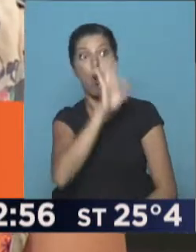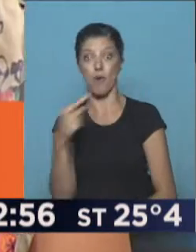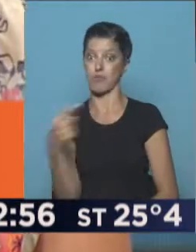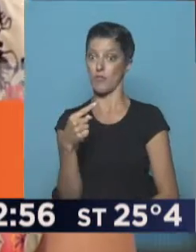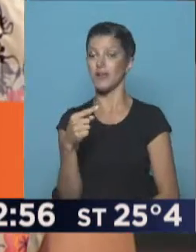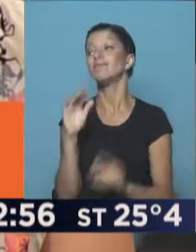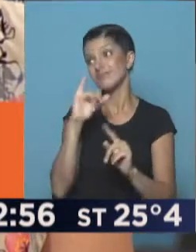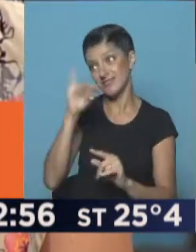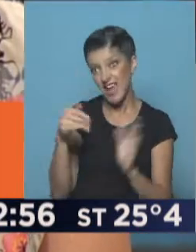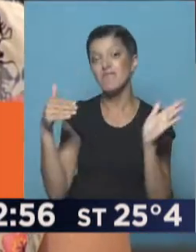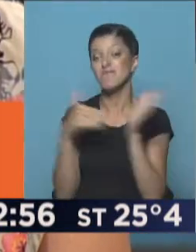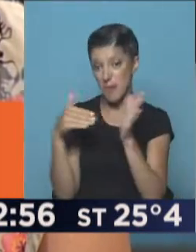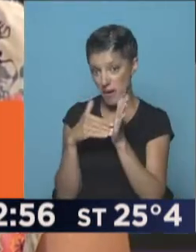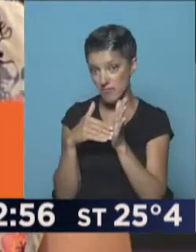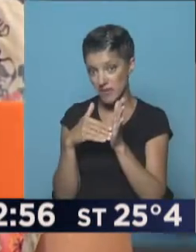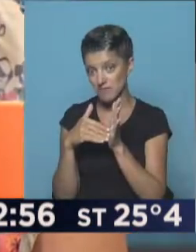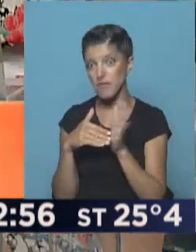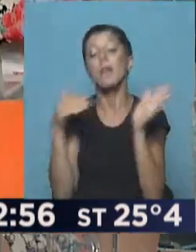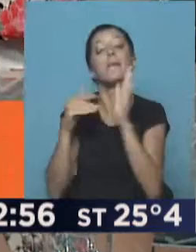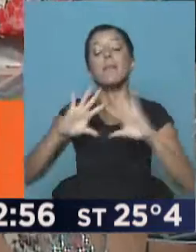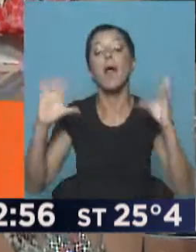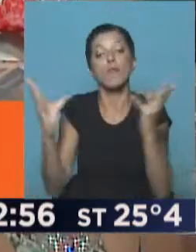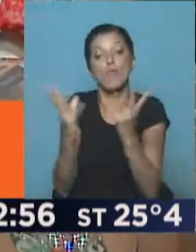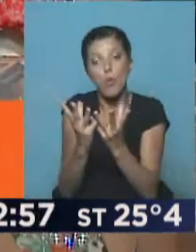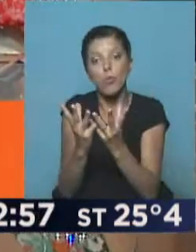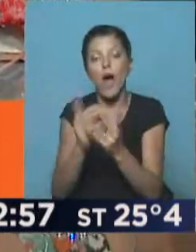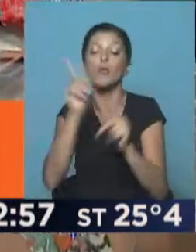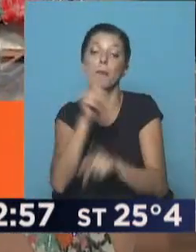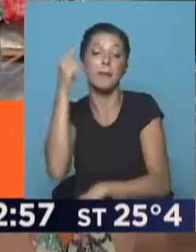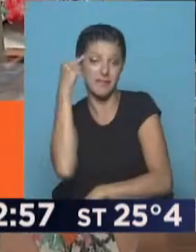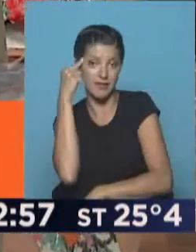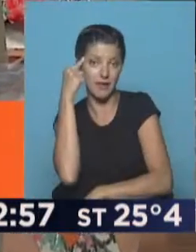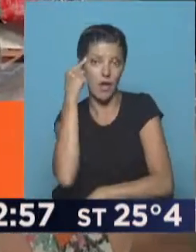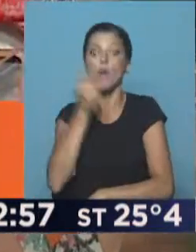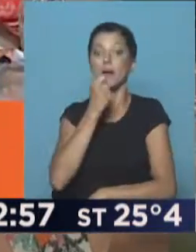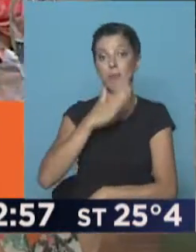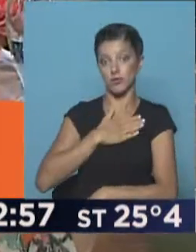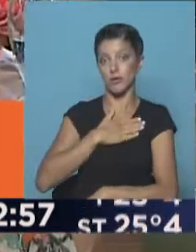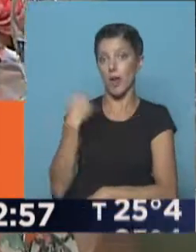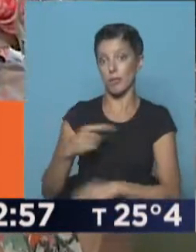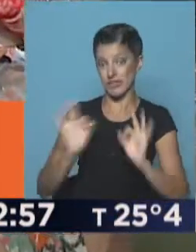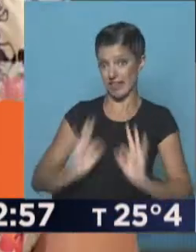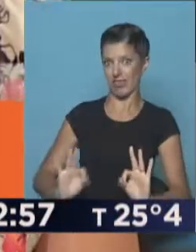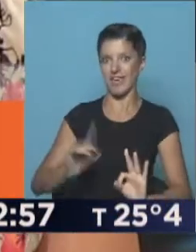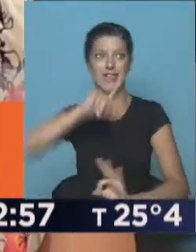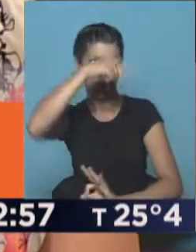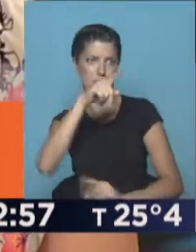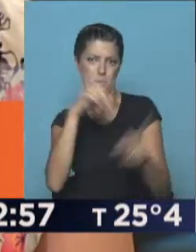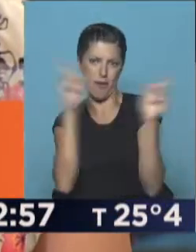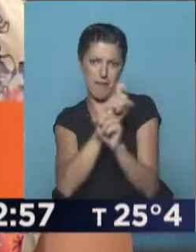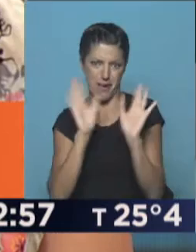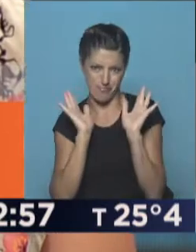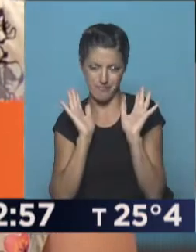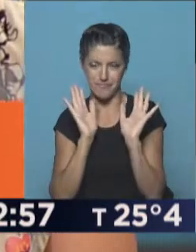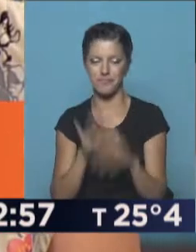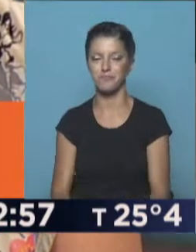Depende, sí, o depende de lo que pase para el mundo. Para el mundo podría salvarle nos podría salvar las cosas y a él se las dificulta. Bueno, pero es como